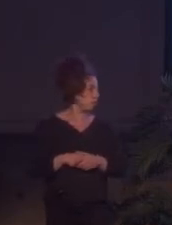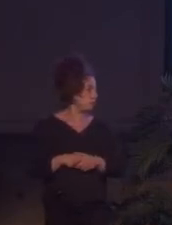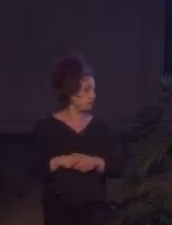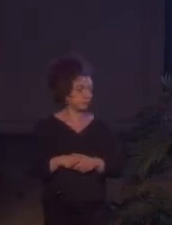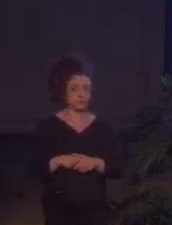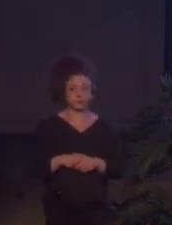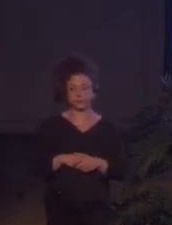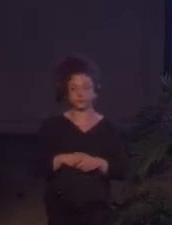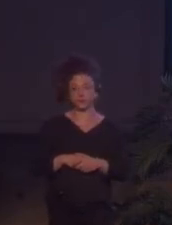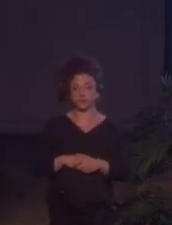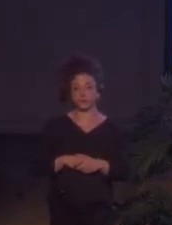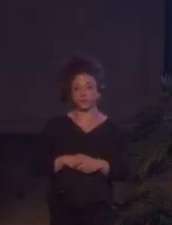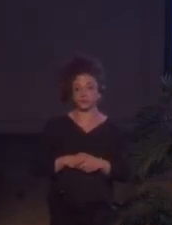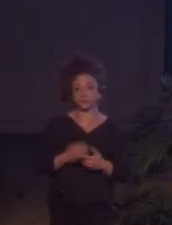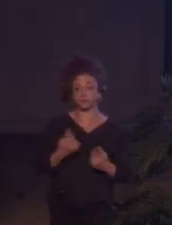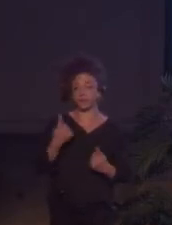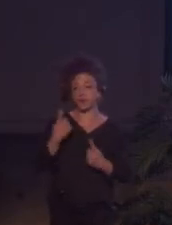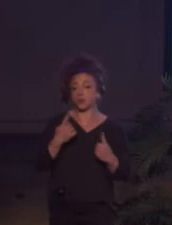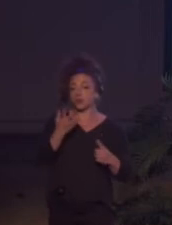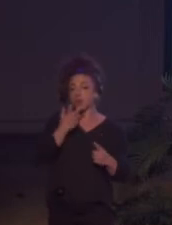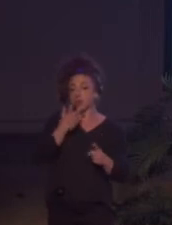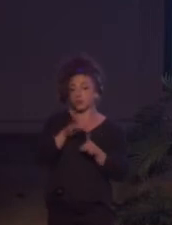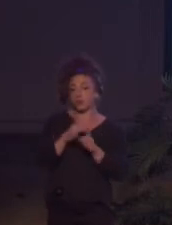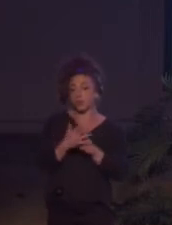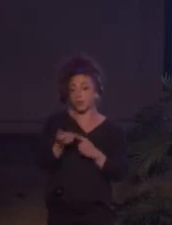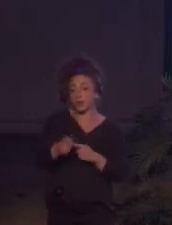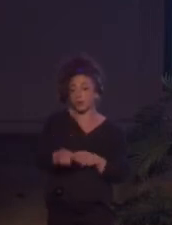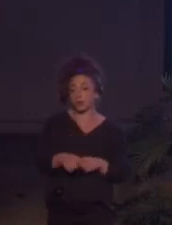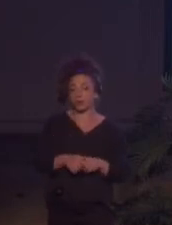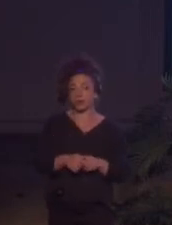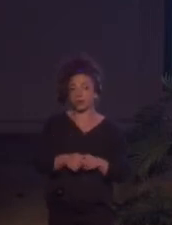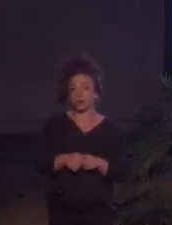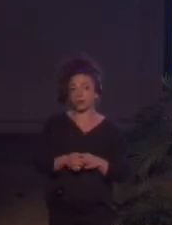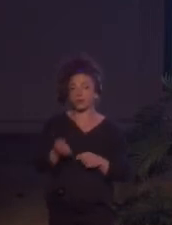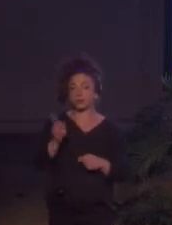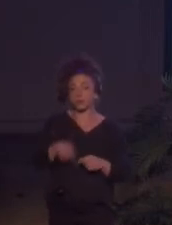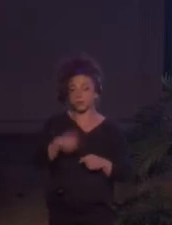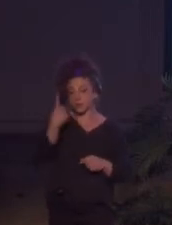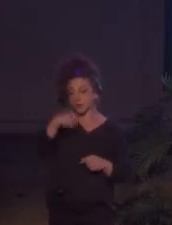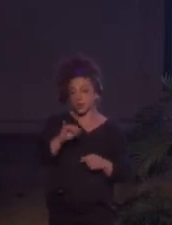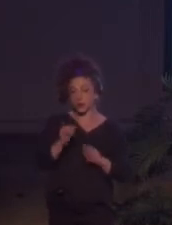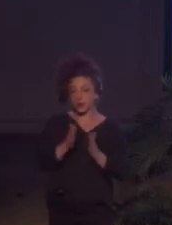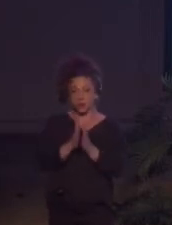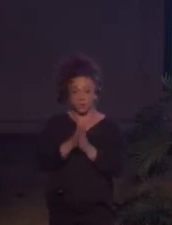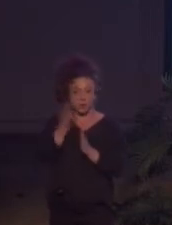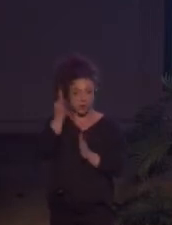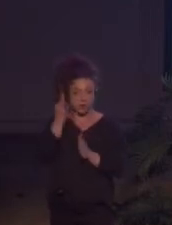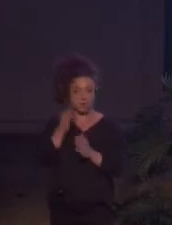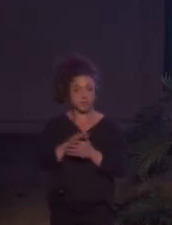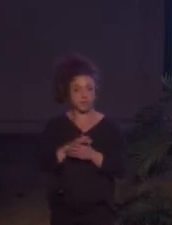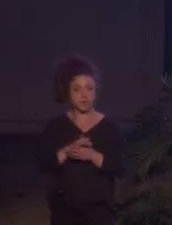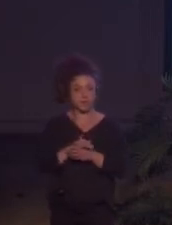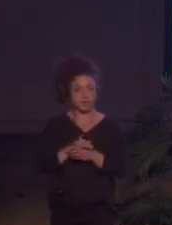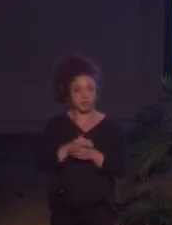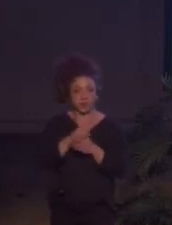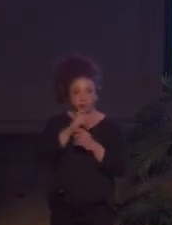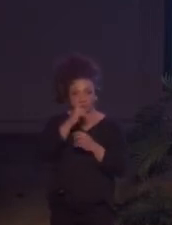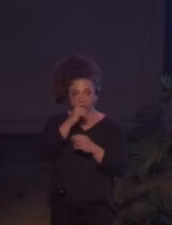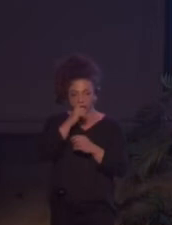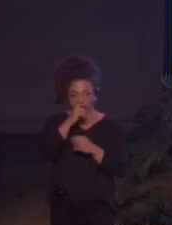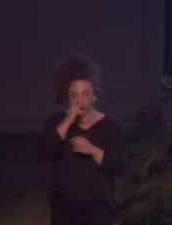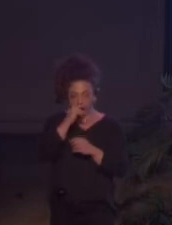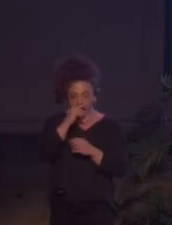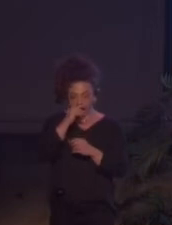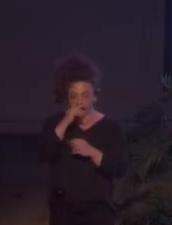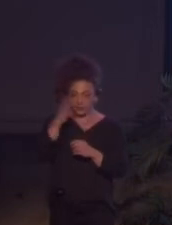¿no?, estas situaciones, o precisamente, no sé si hablabais vosotras, que hay una compañera que trabajaba en un matadero, ¿no?, y después de